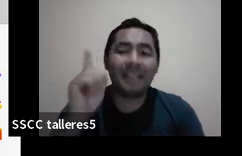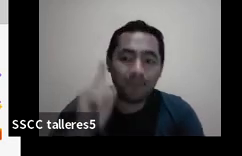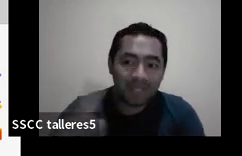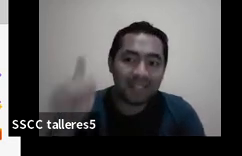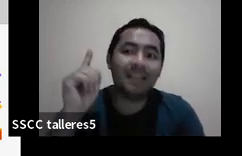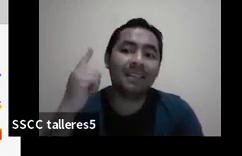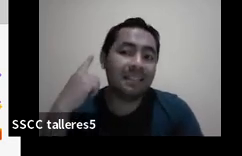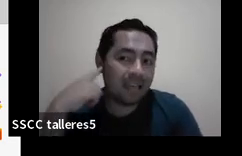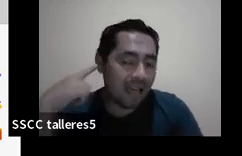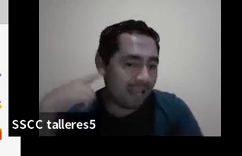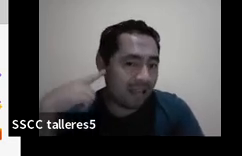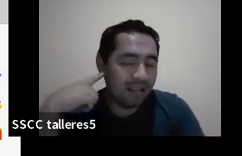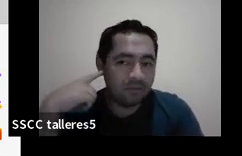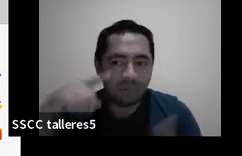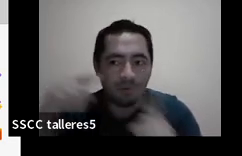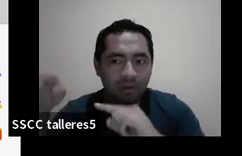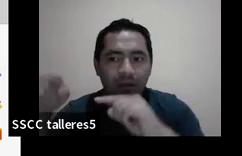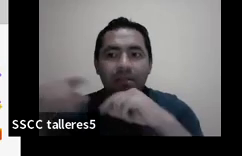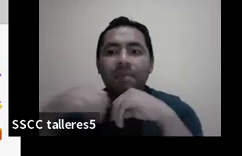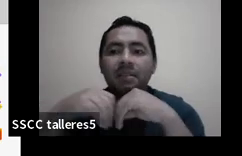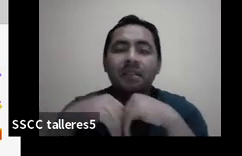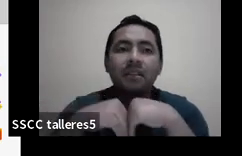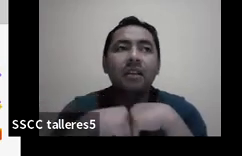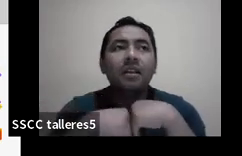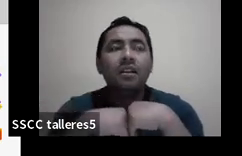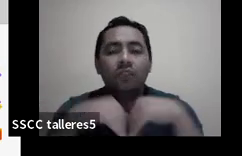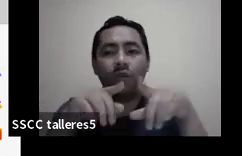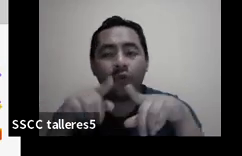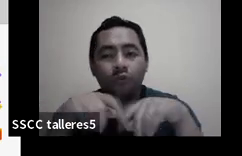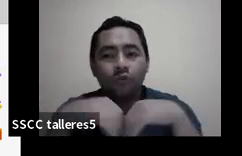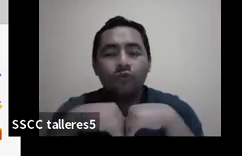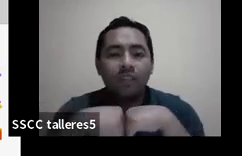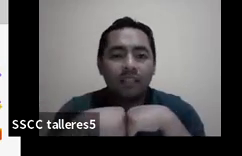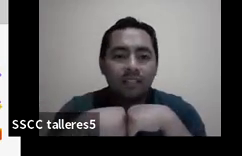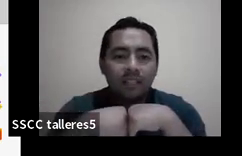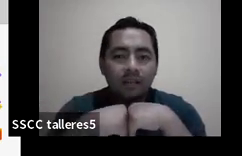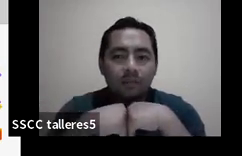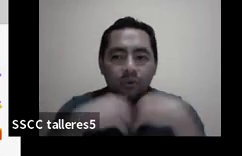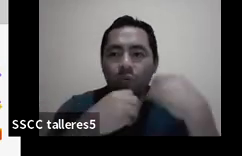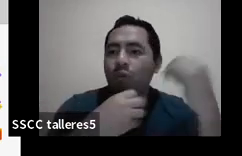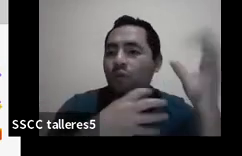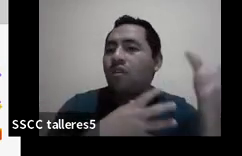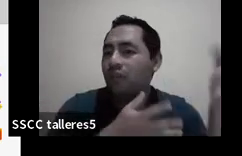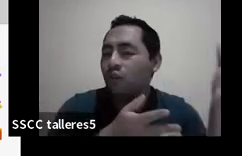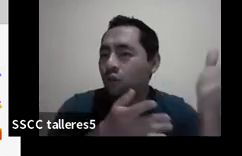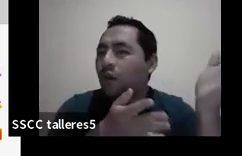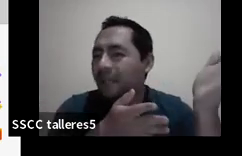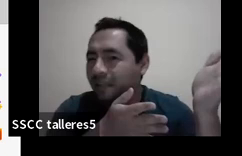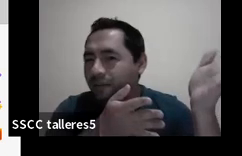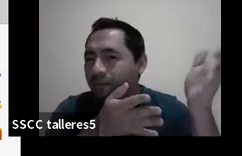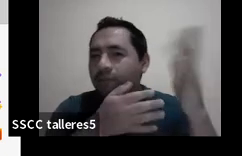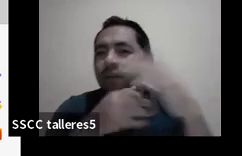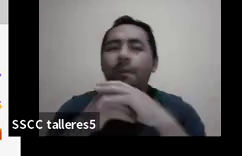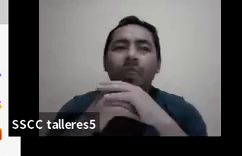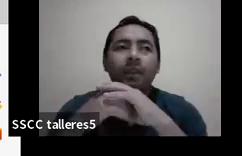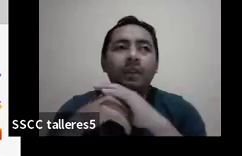su discapacidad está acá, o sea, vamos por la discapacidad. No por no por algo que no logró